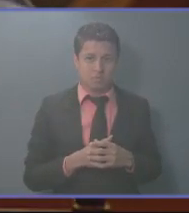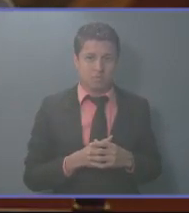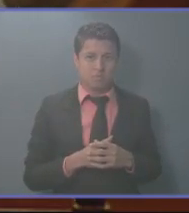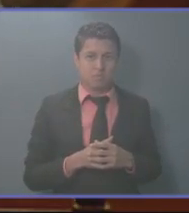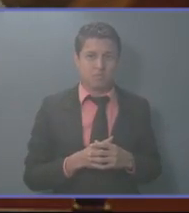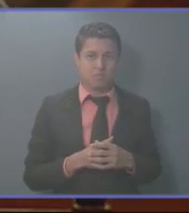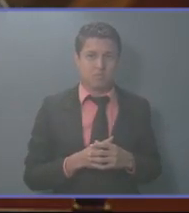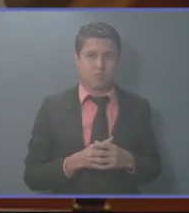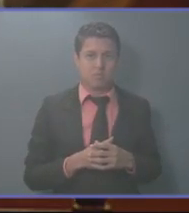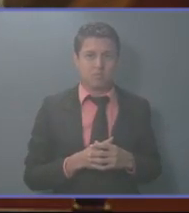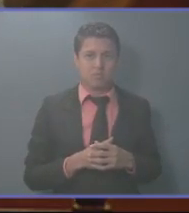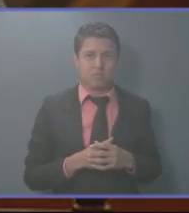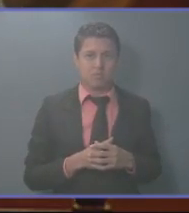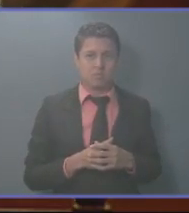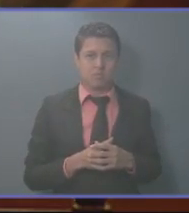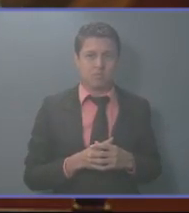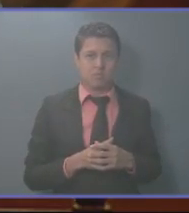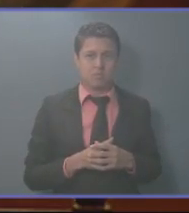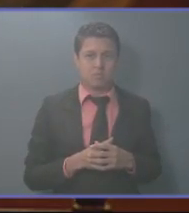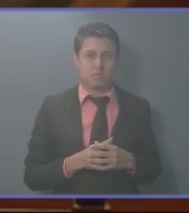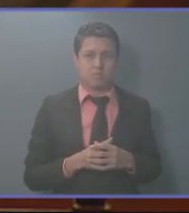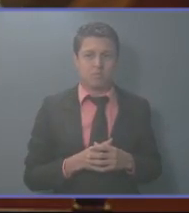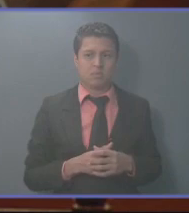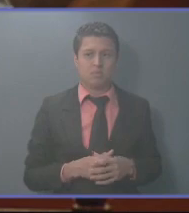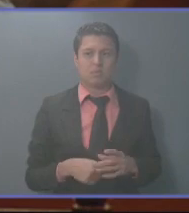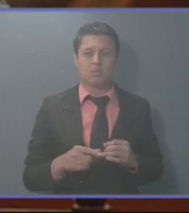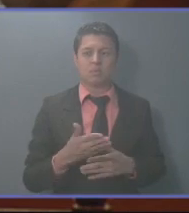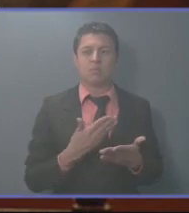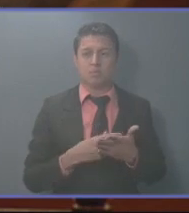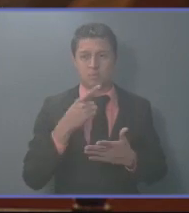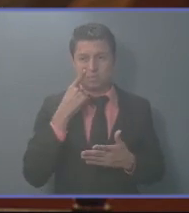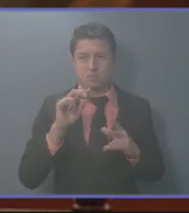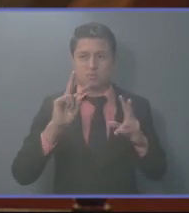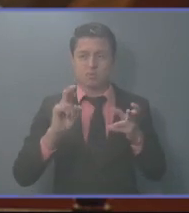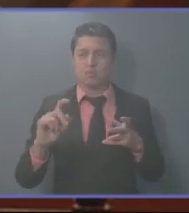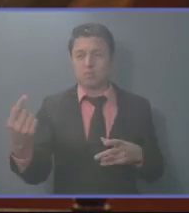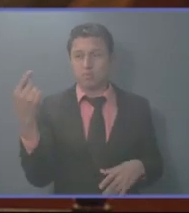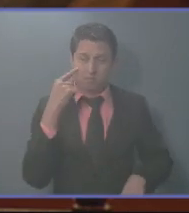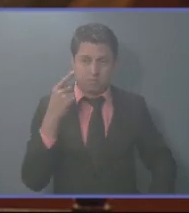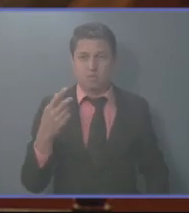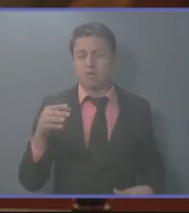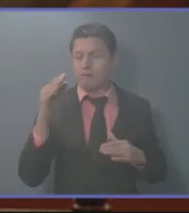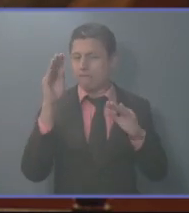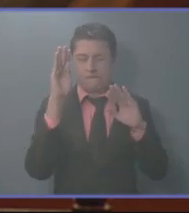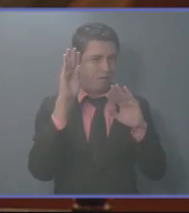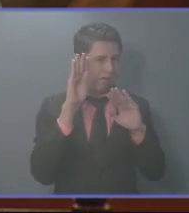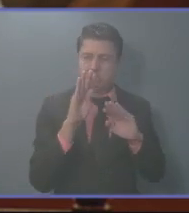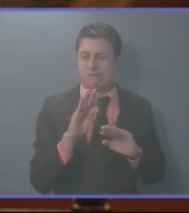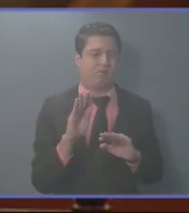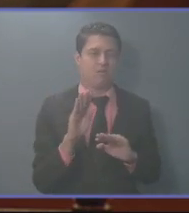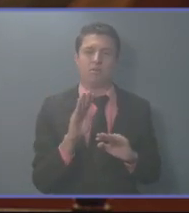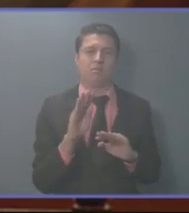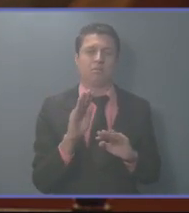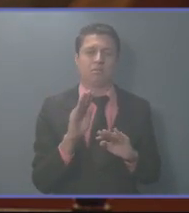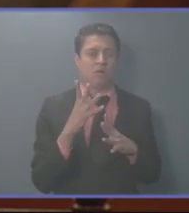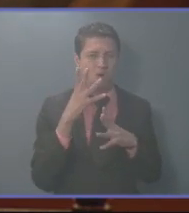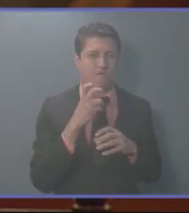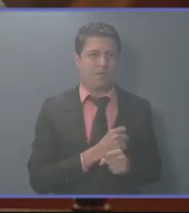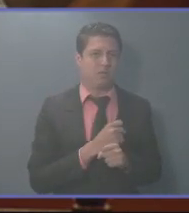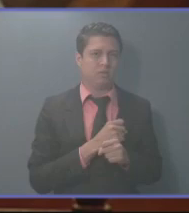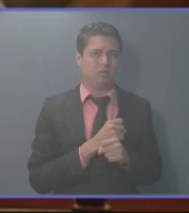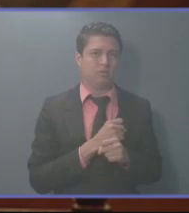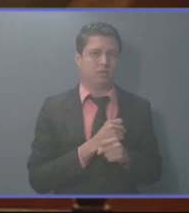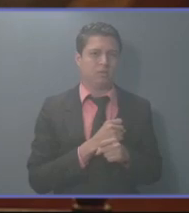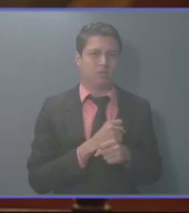que hemos regresado a poner en riesgo, hemos irrespetado la confianza y